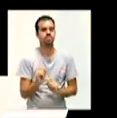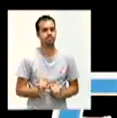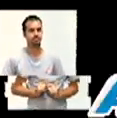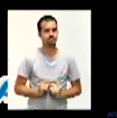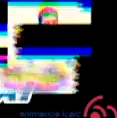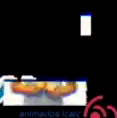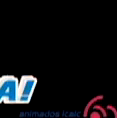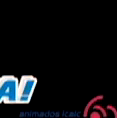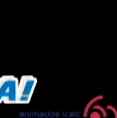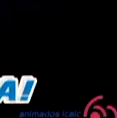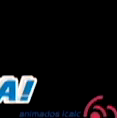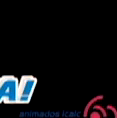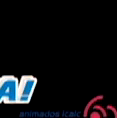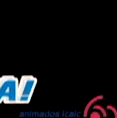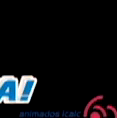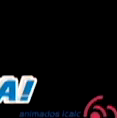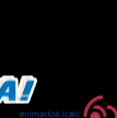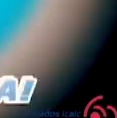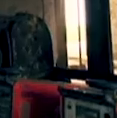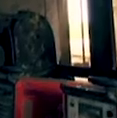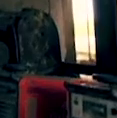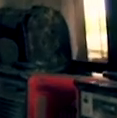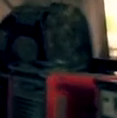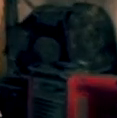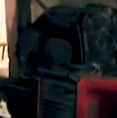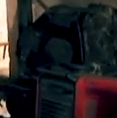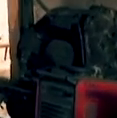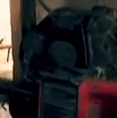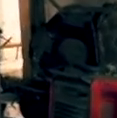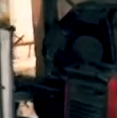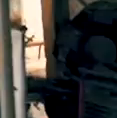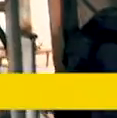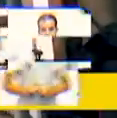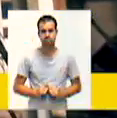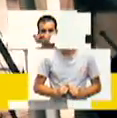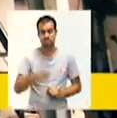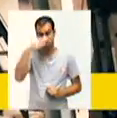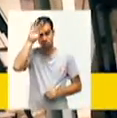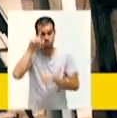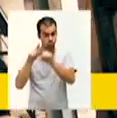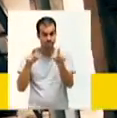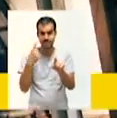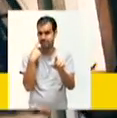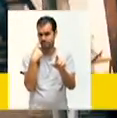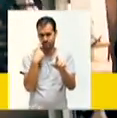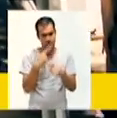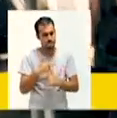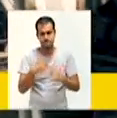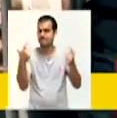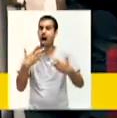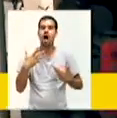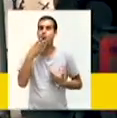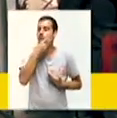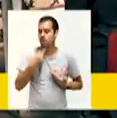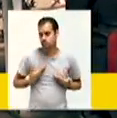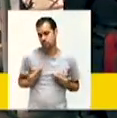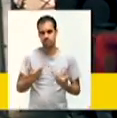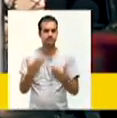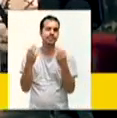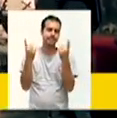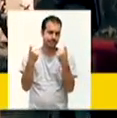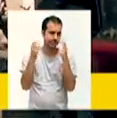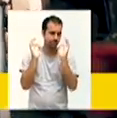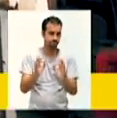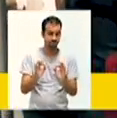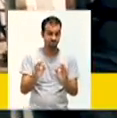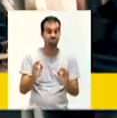Equipo 009, quédate en casa. La revolución cuenta con la energía y las ganas de trabajar de los jóvenes. Características